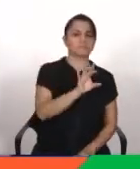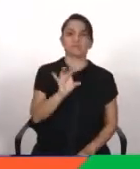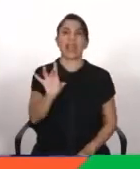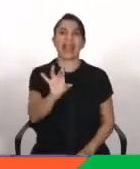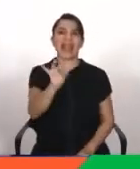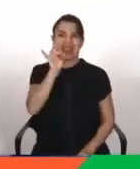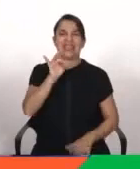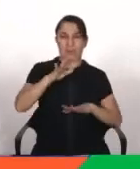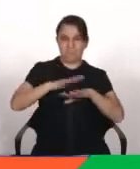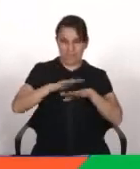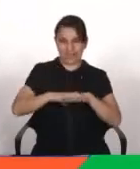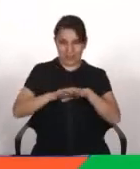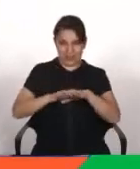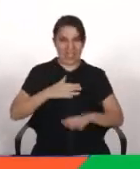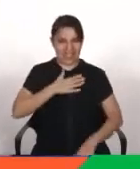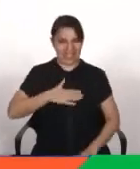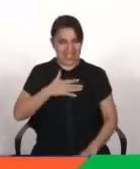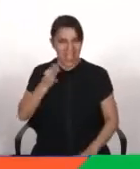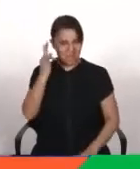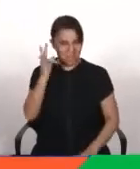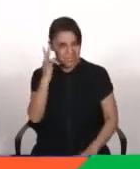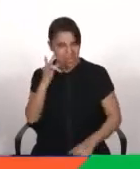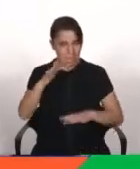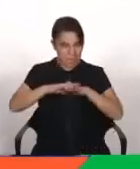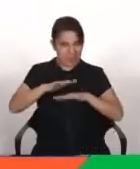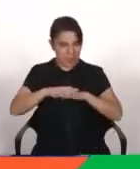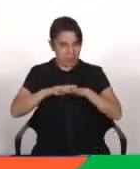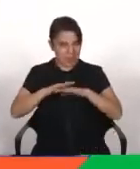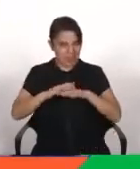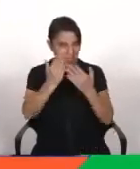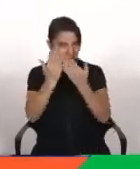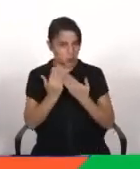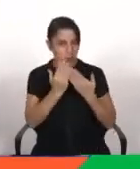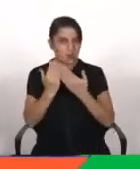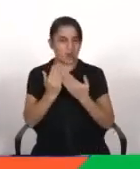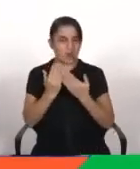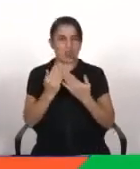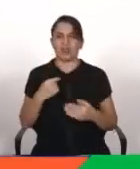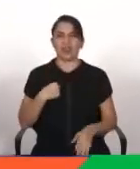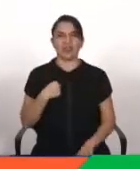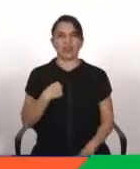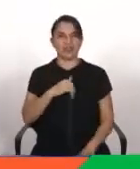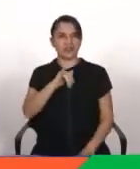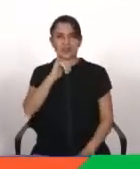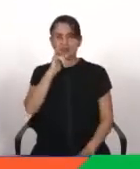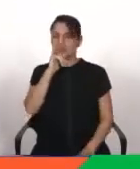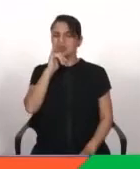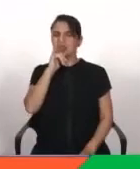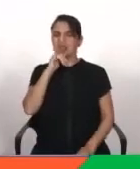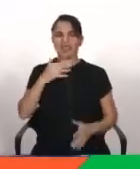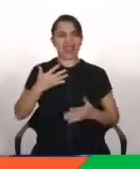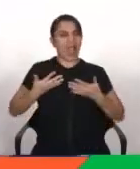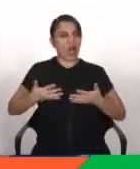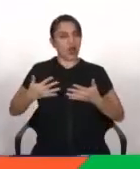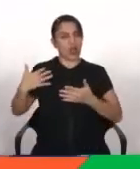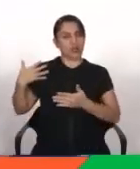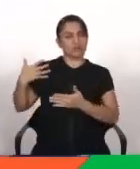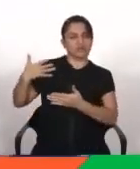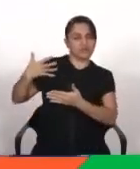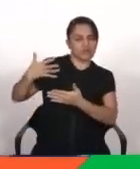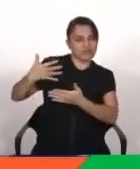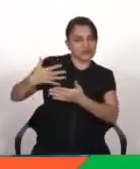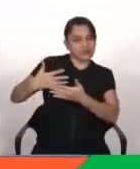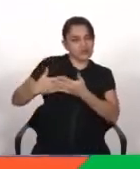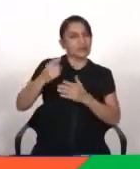quería especializarme en física y matemática. Y no sé por qué ahora esto me hizo un poco clic, que claro, en